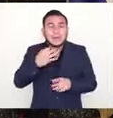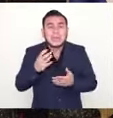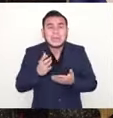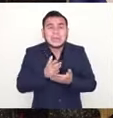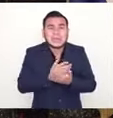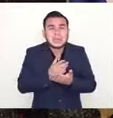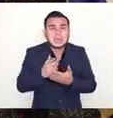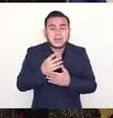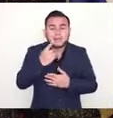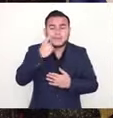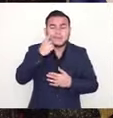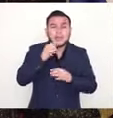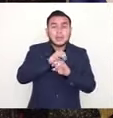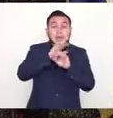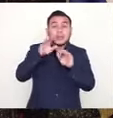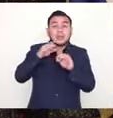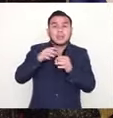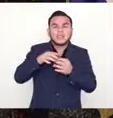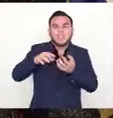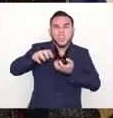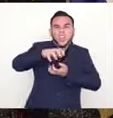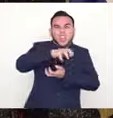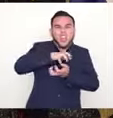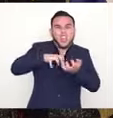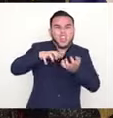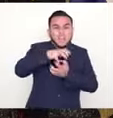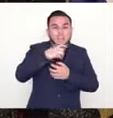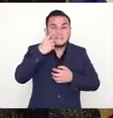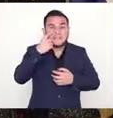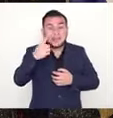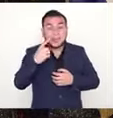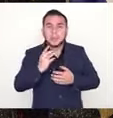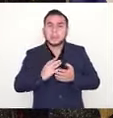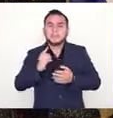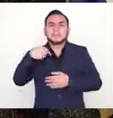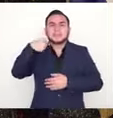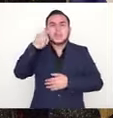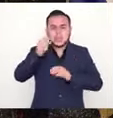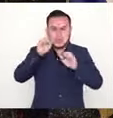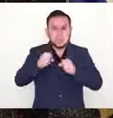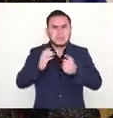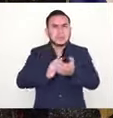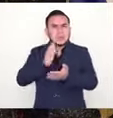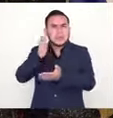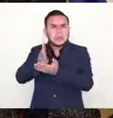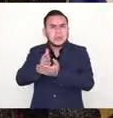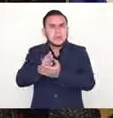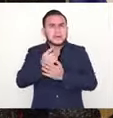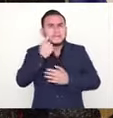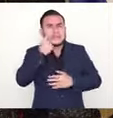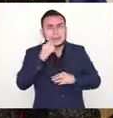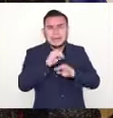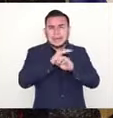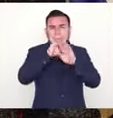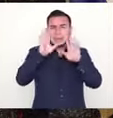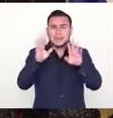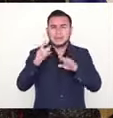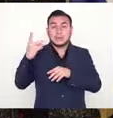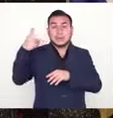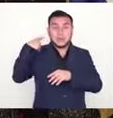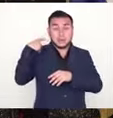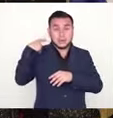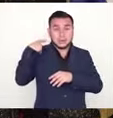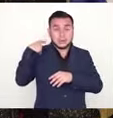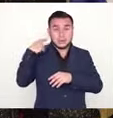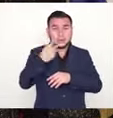ahí están revueltos y si no me creen todavía pues le invitamos a que vayan mañana todo de nuevo hacer otra gira con el director de